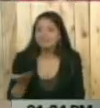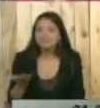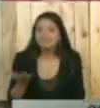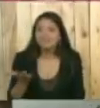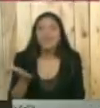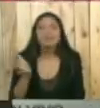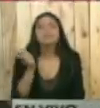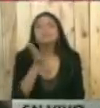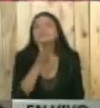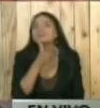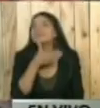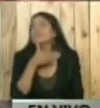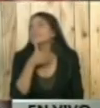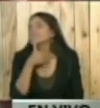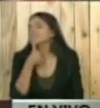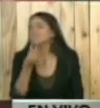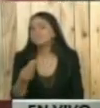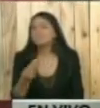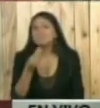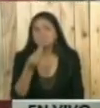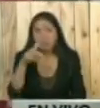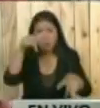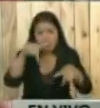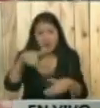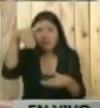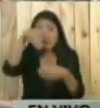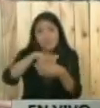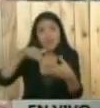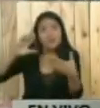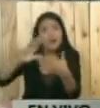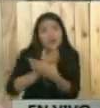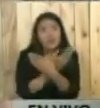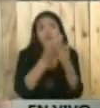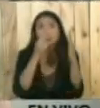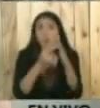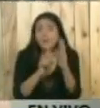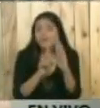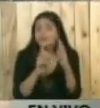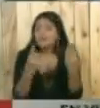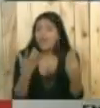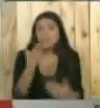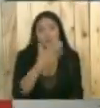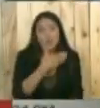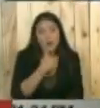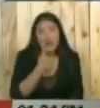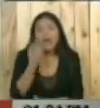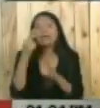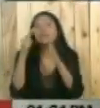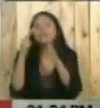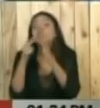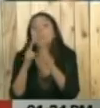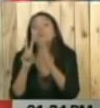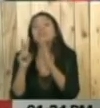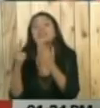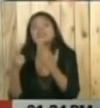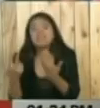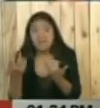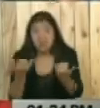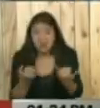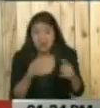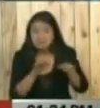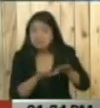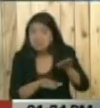No hay manera que haya revocatorio en el 2016. Y en el 2017, al paso que